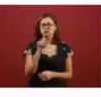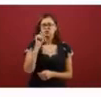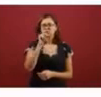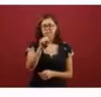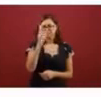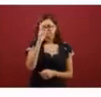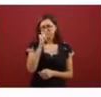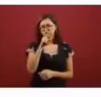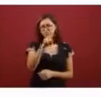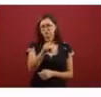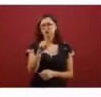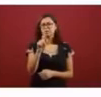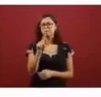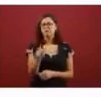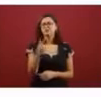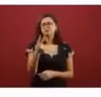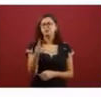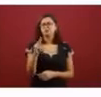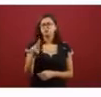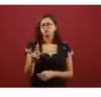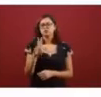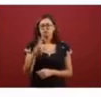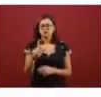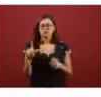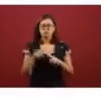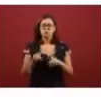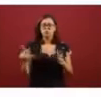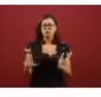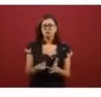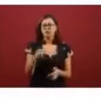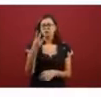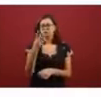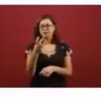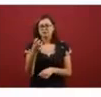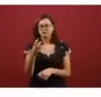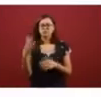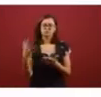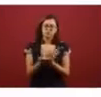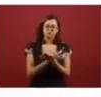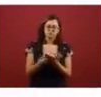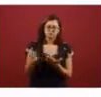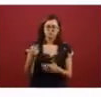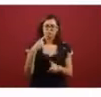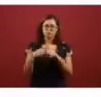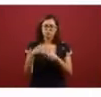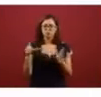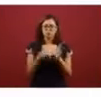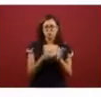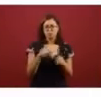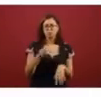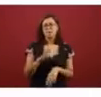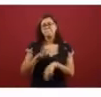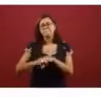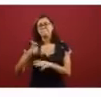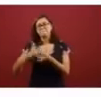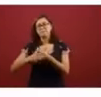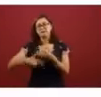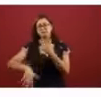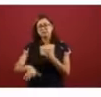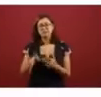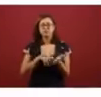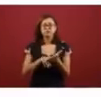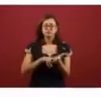precio al público de 21.85 por litro, 3 pesos con 42 centavos por litro el margen, y el más económico, con un